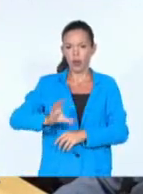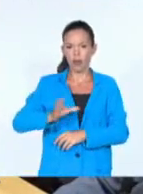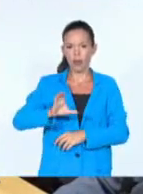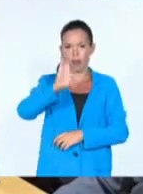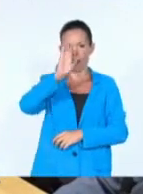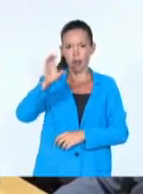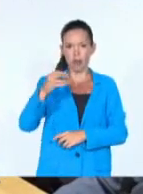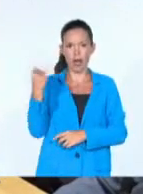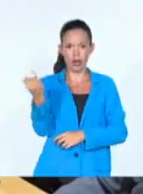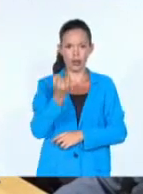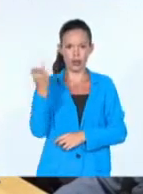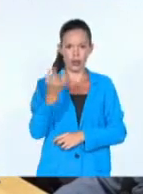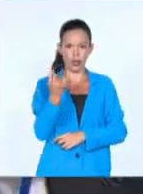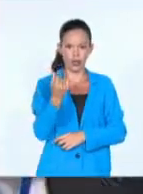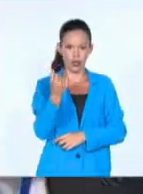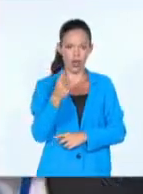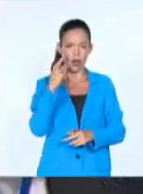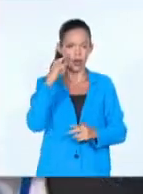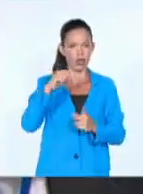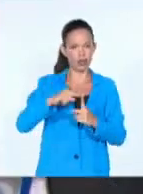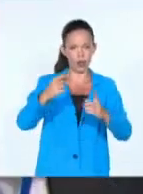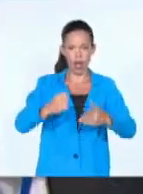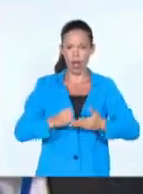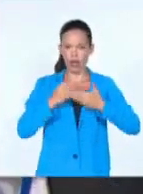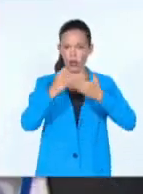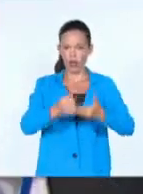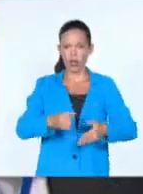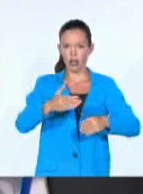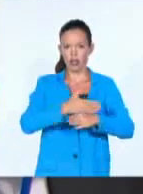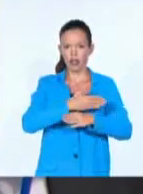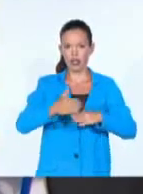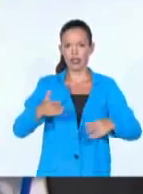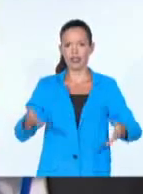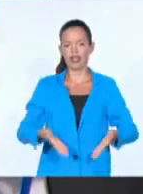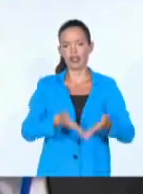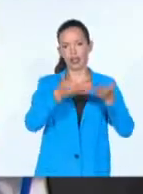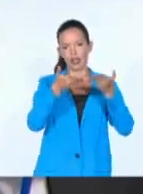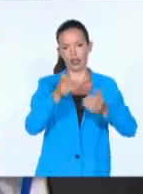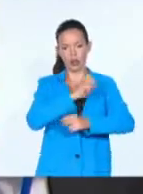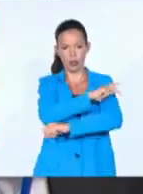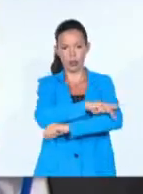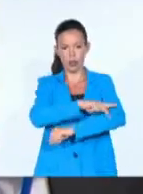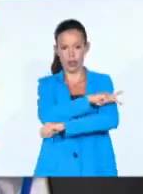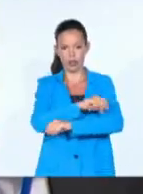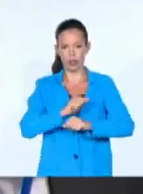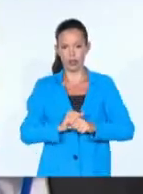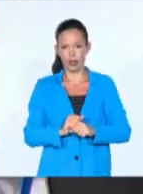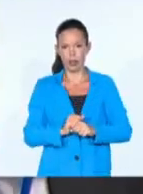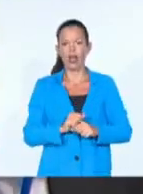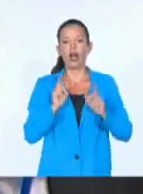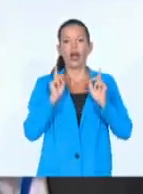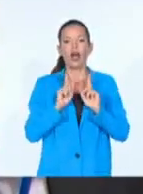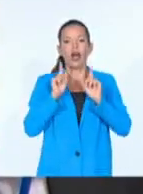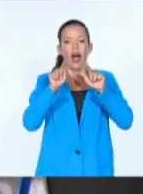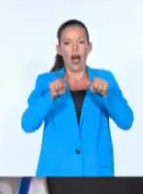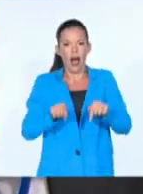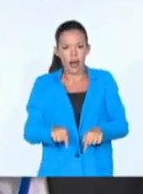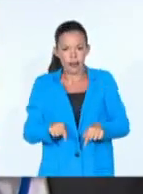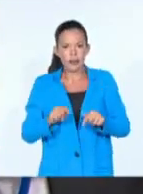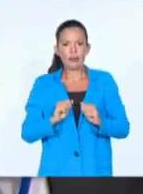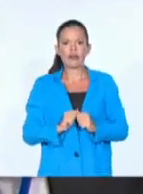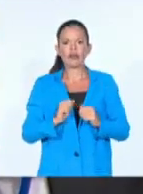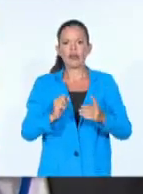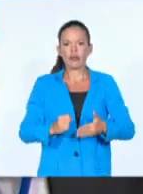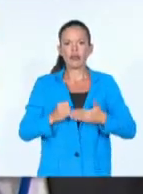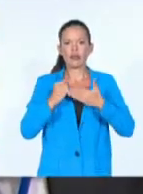asistir eficazmente a los países en desarrollo como un todo. Sin embargo, incluso el refinanciamiento de los bancos multilaterales de